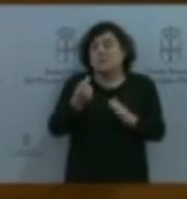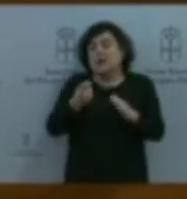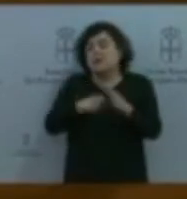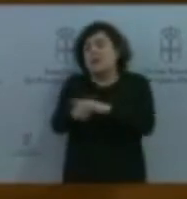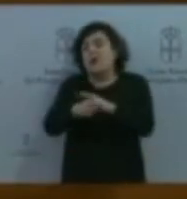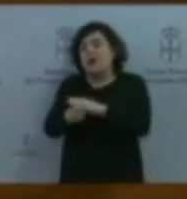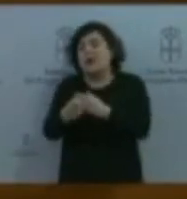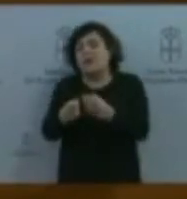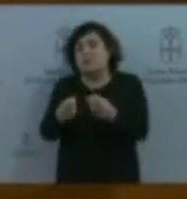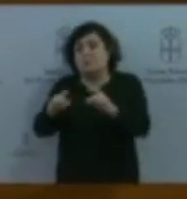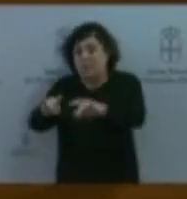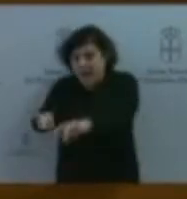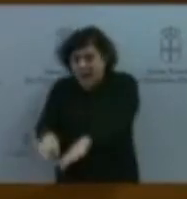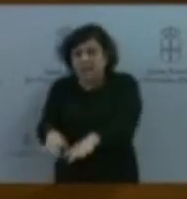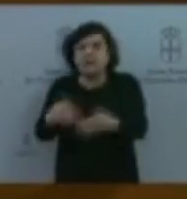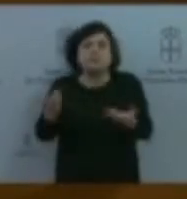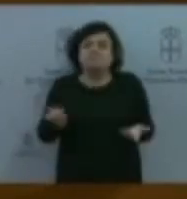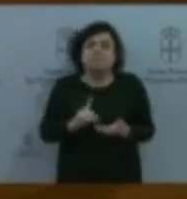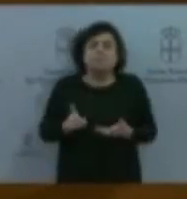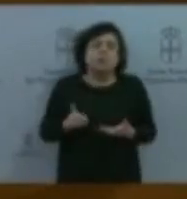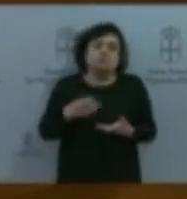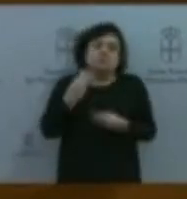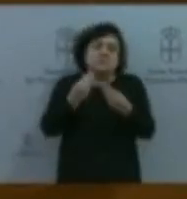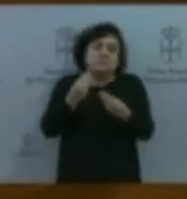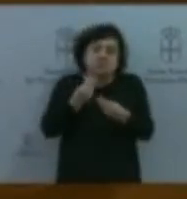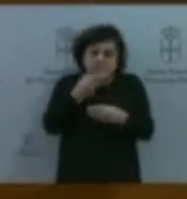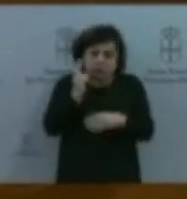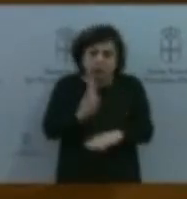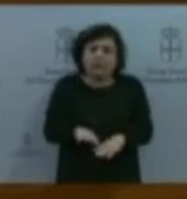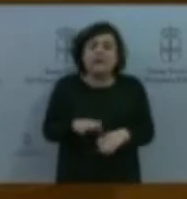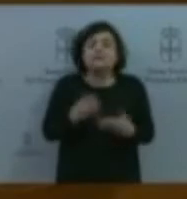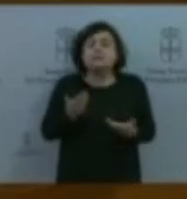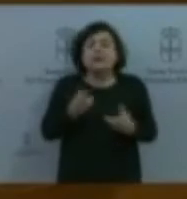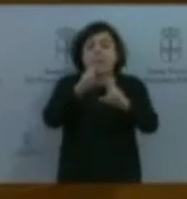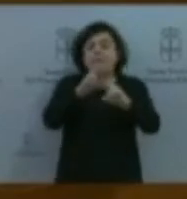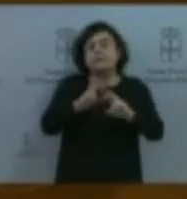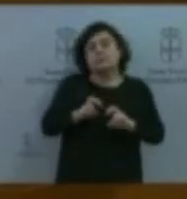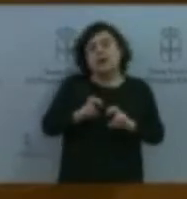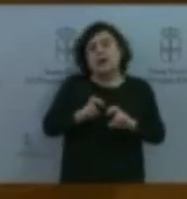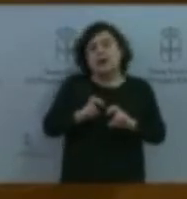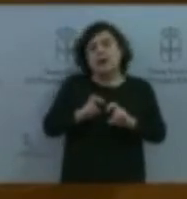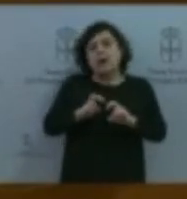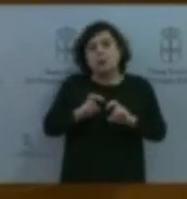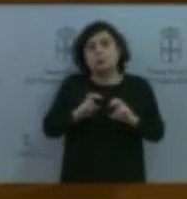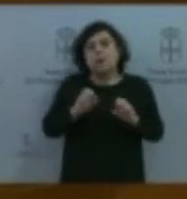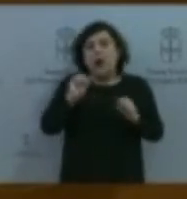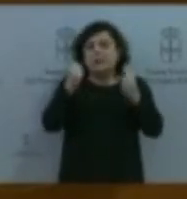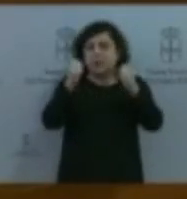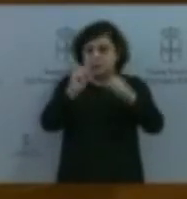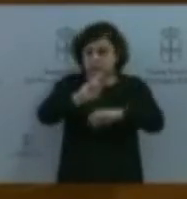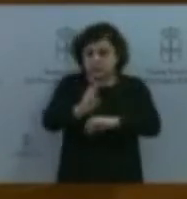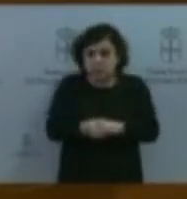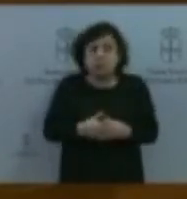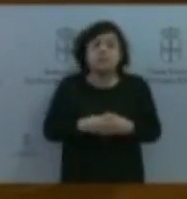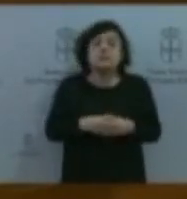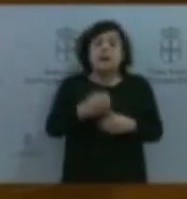que no es útil y que, por lo tanto, hay que buscar alguna acción. Propuesta de modernización de la administración pública compartimos.